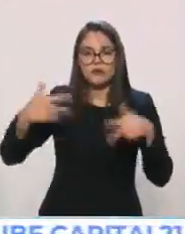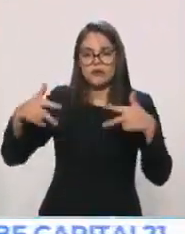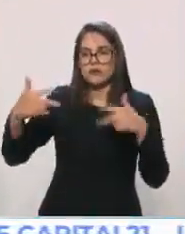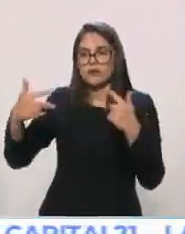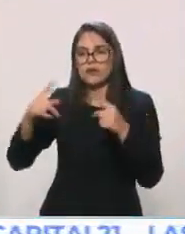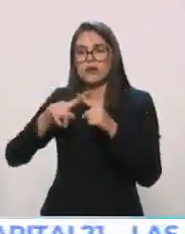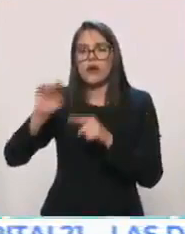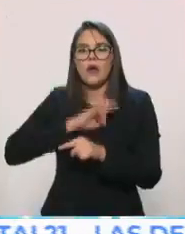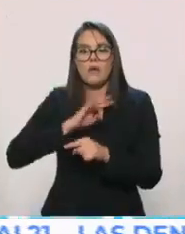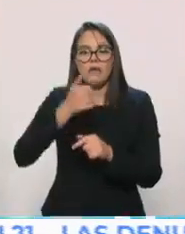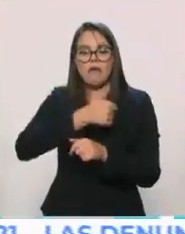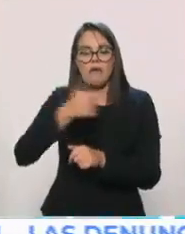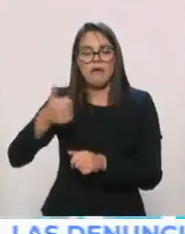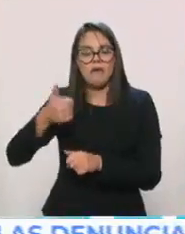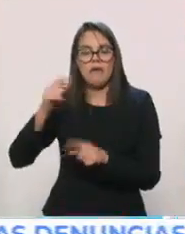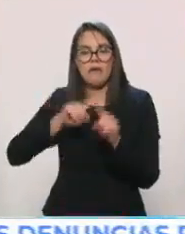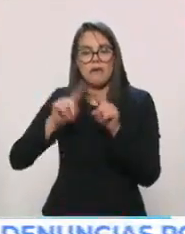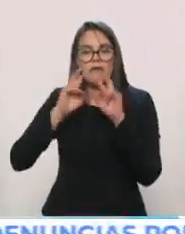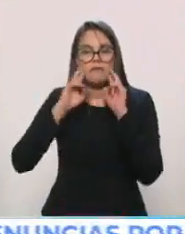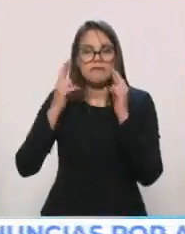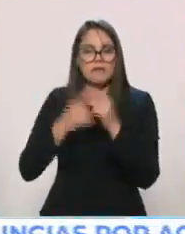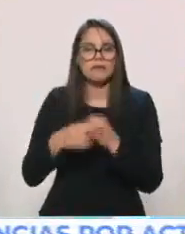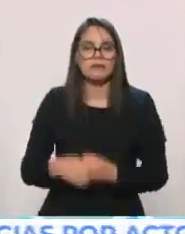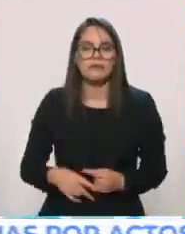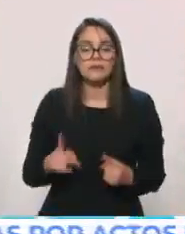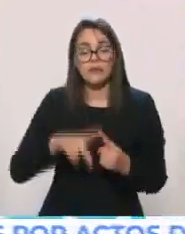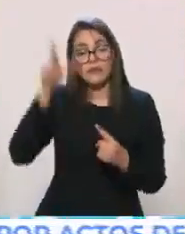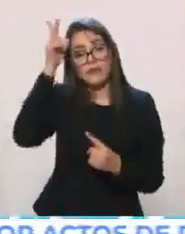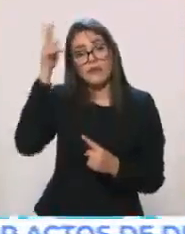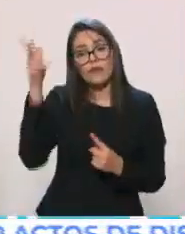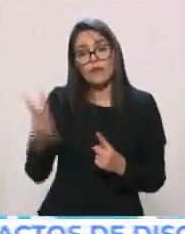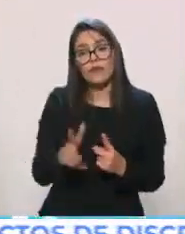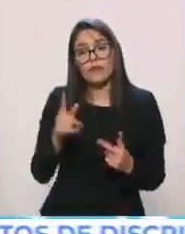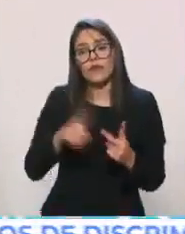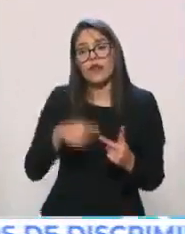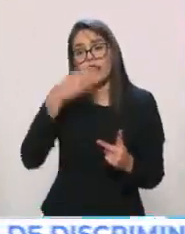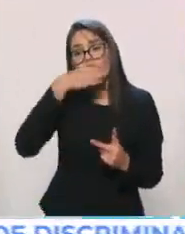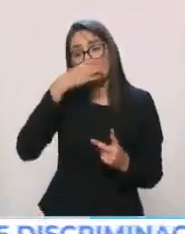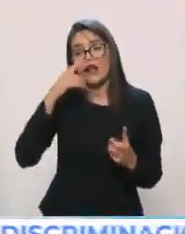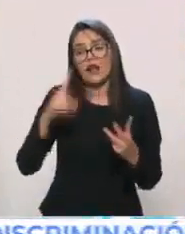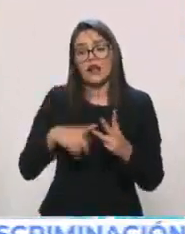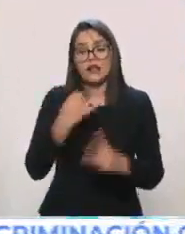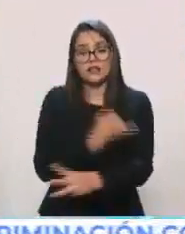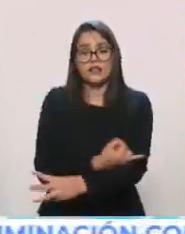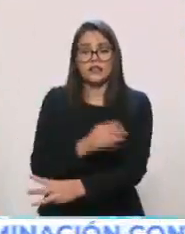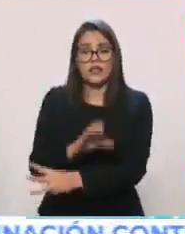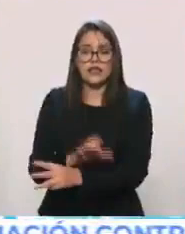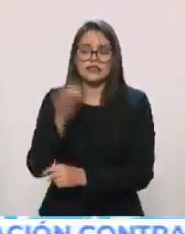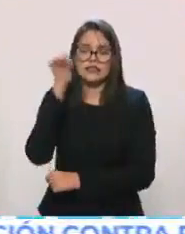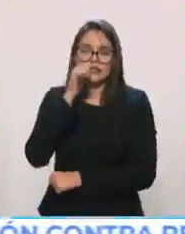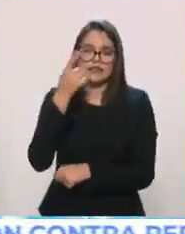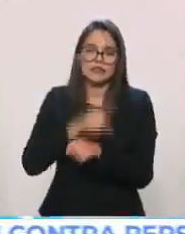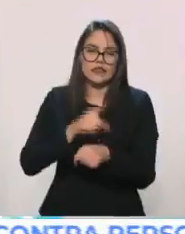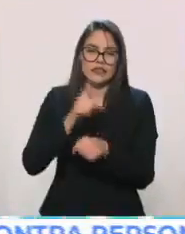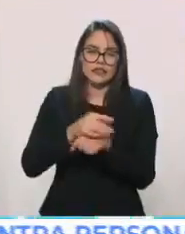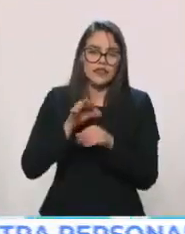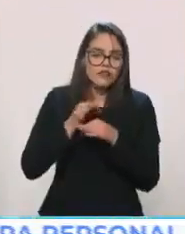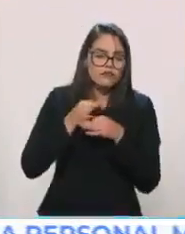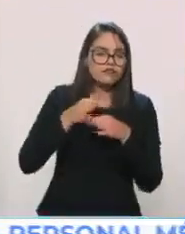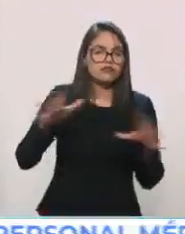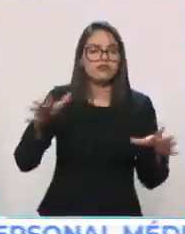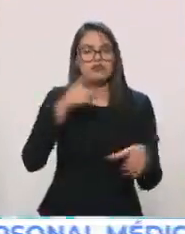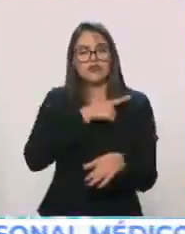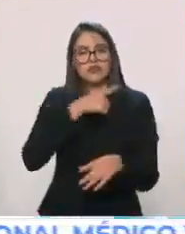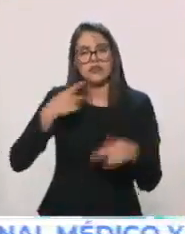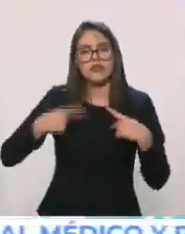cada alcaldía. Miguel Hidalgo, Venustiano Carranza e Iztacalco a diario difunden información sobre las medidas de higiene que deben seguir